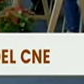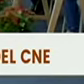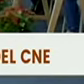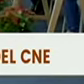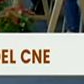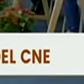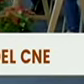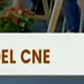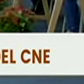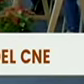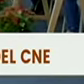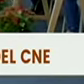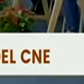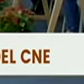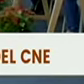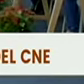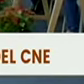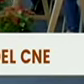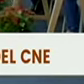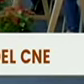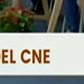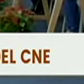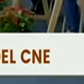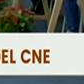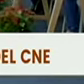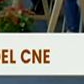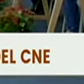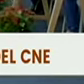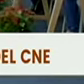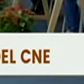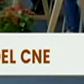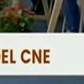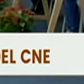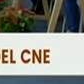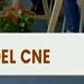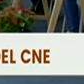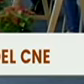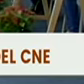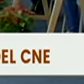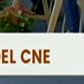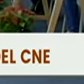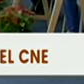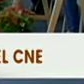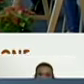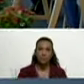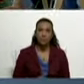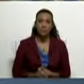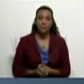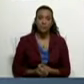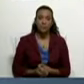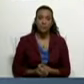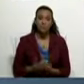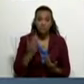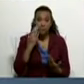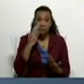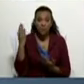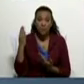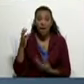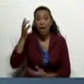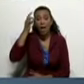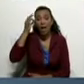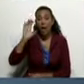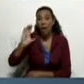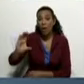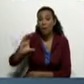Como sabe el pueblo de Venezuela, y es un hecho público notorio y comunicacional, el Consejo